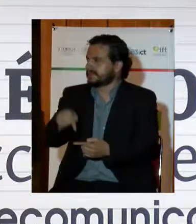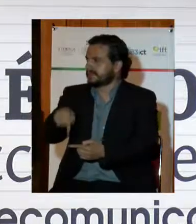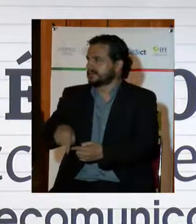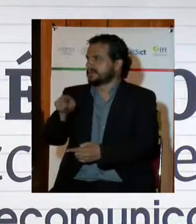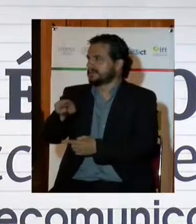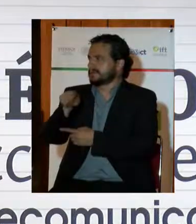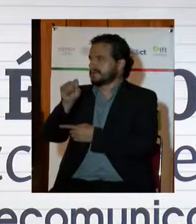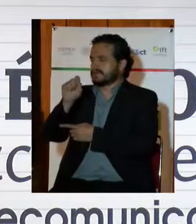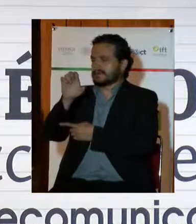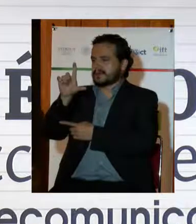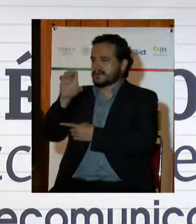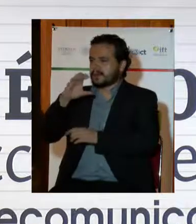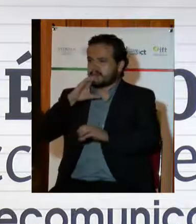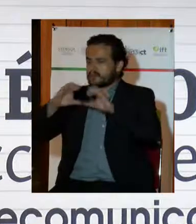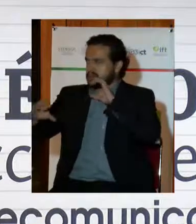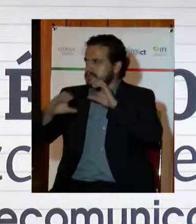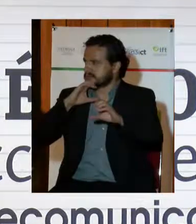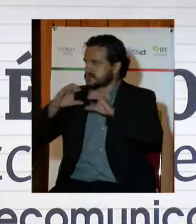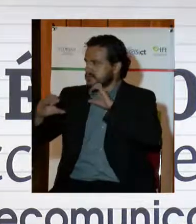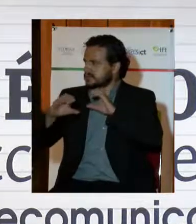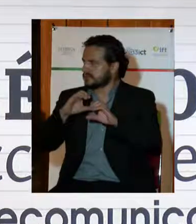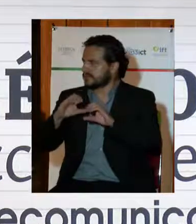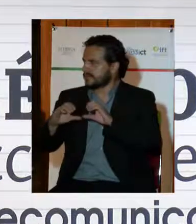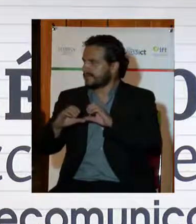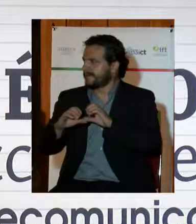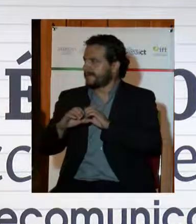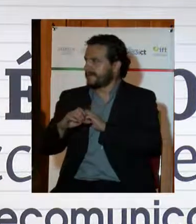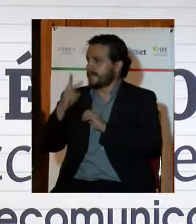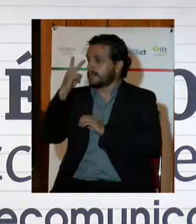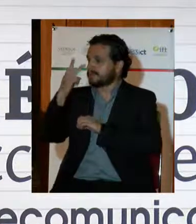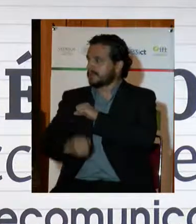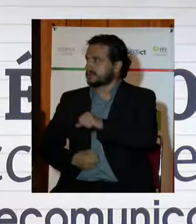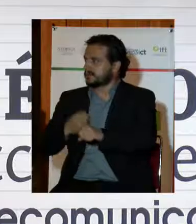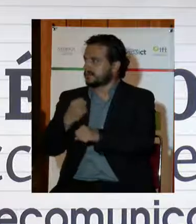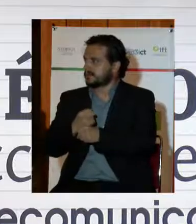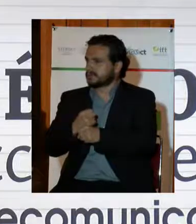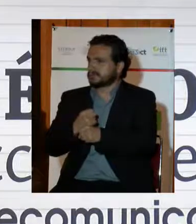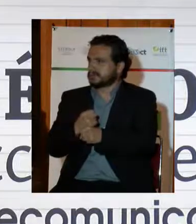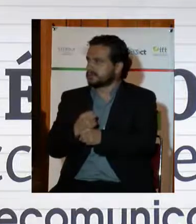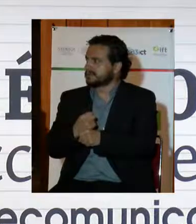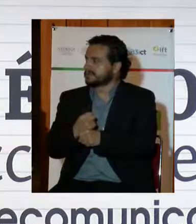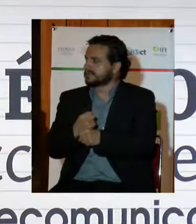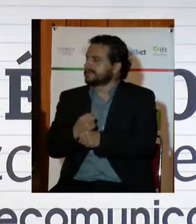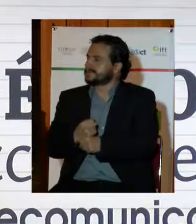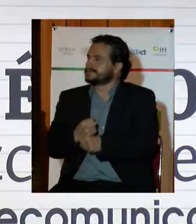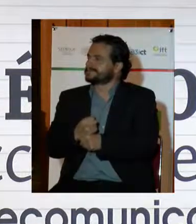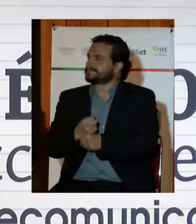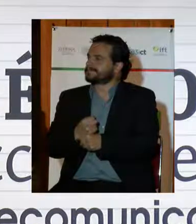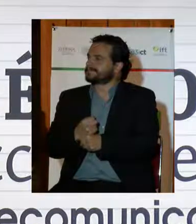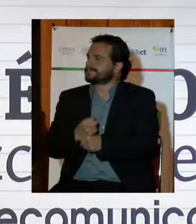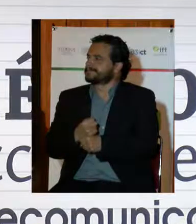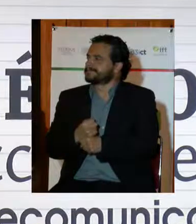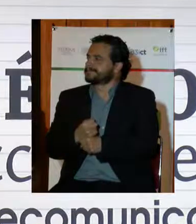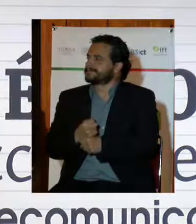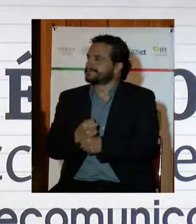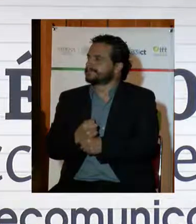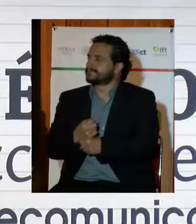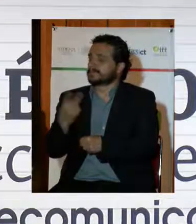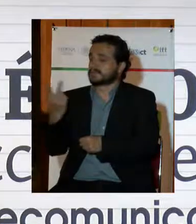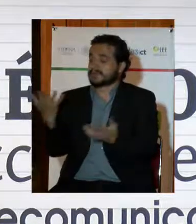y en menos de dos años, yo diría que unos 16, 18 meses,